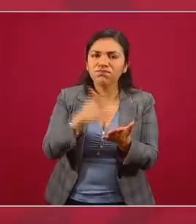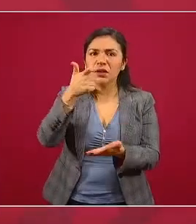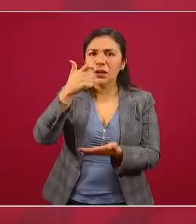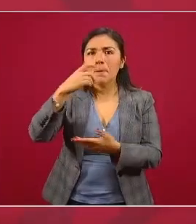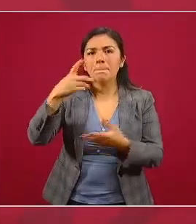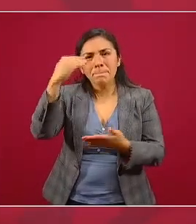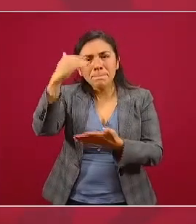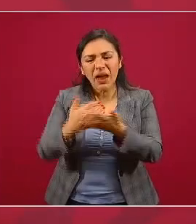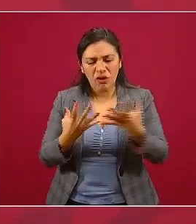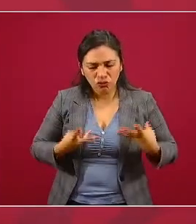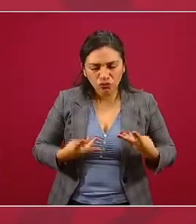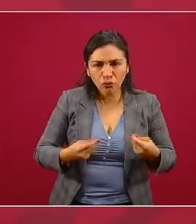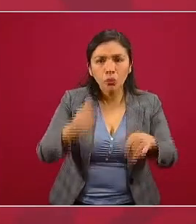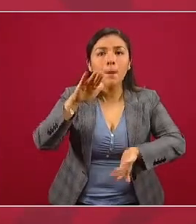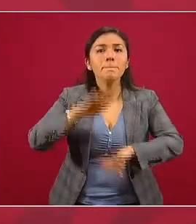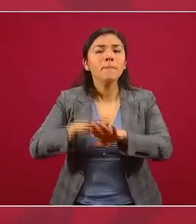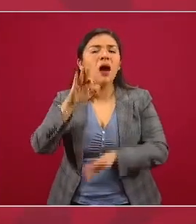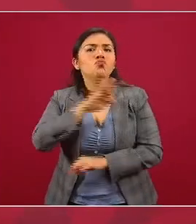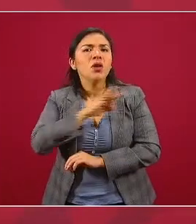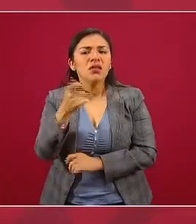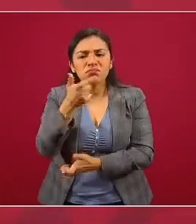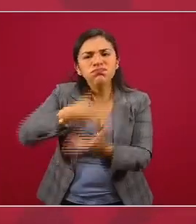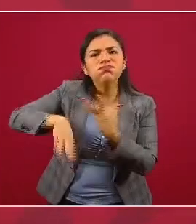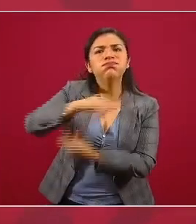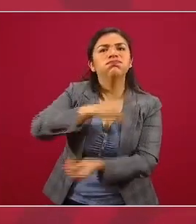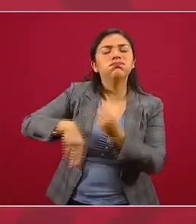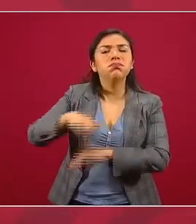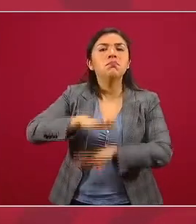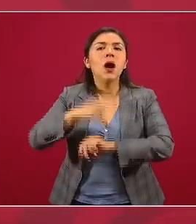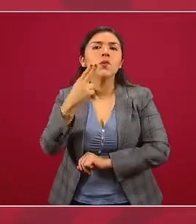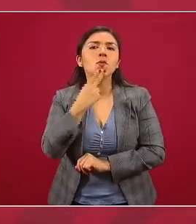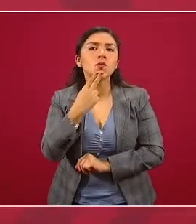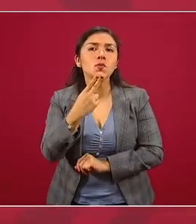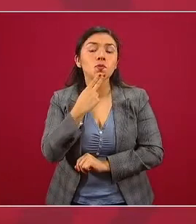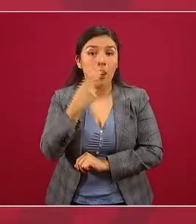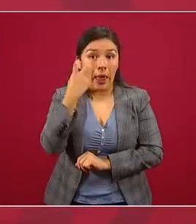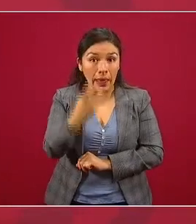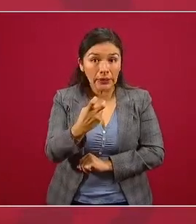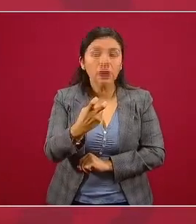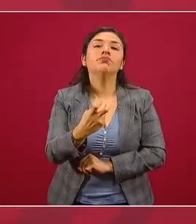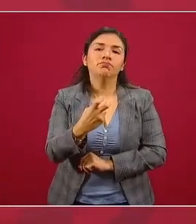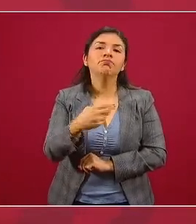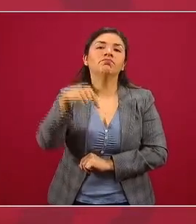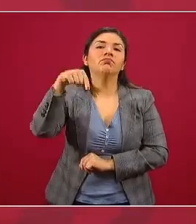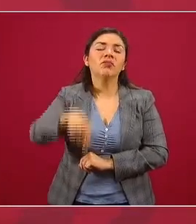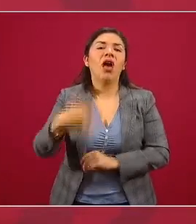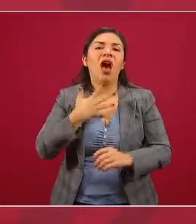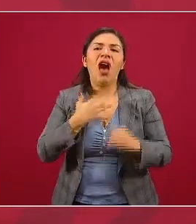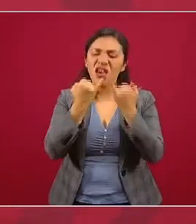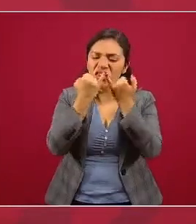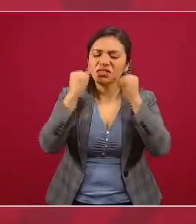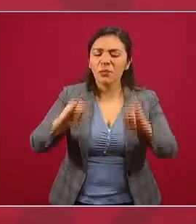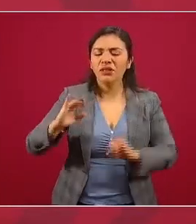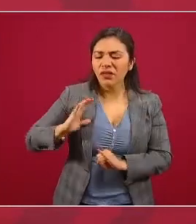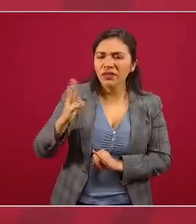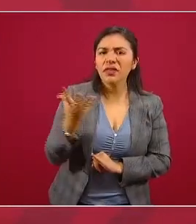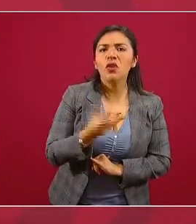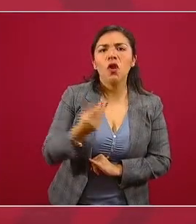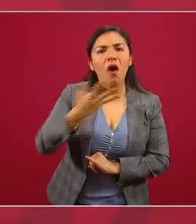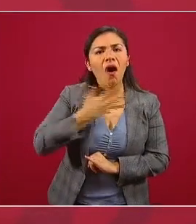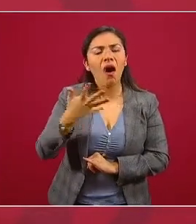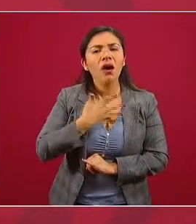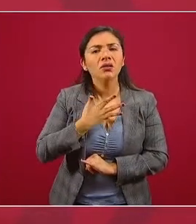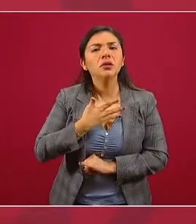aumentando eficiencia. De este modo, fortalecemos nuestra independencia tecnológica y ganamos